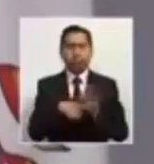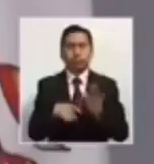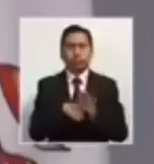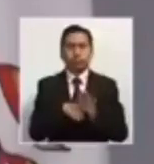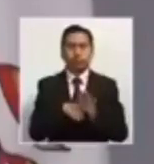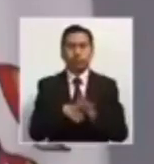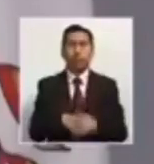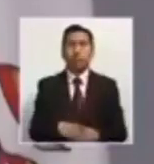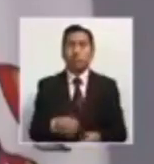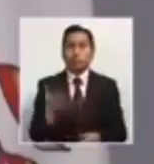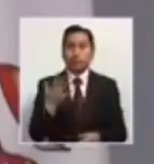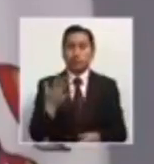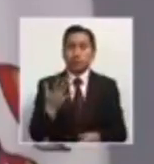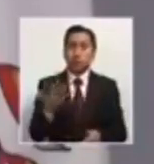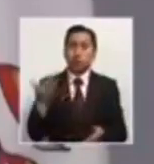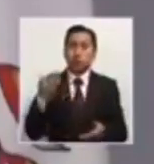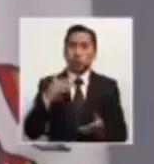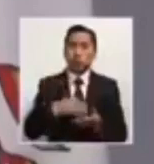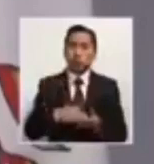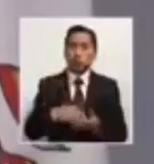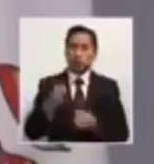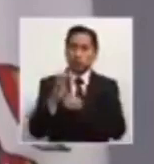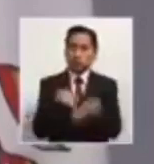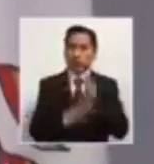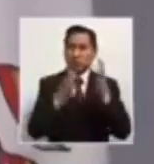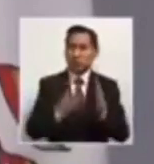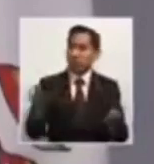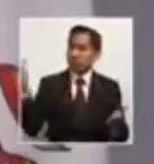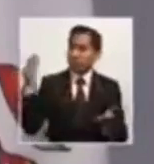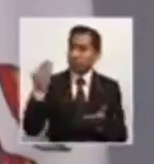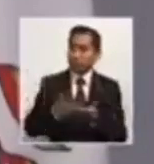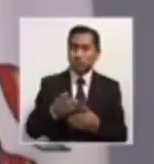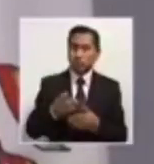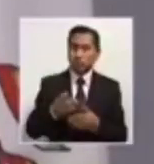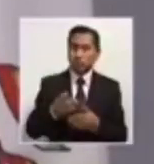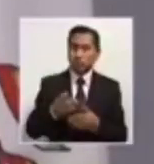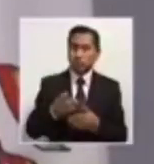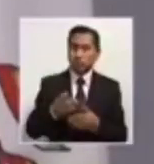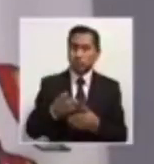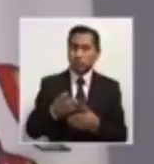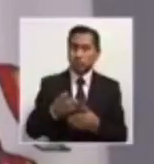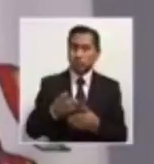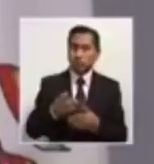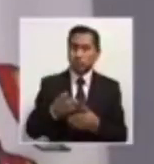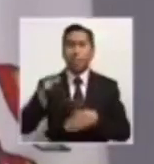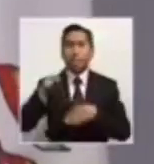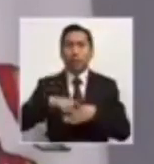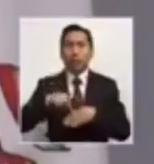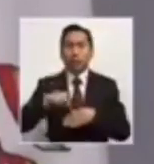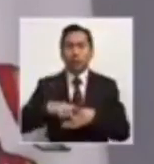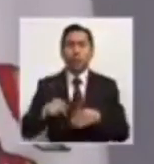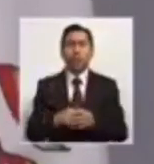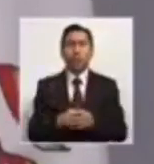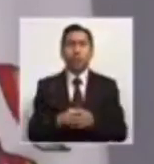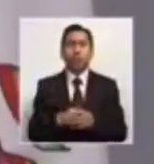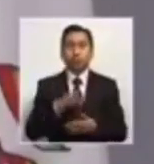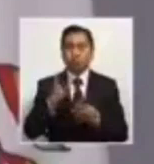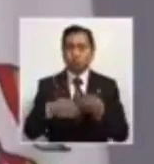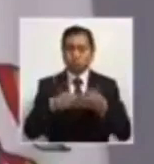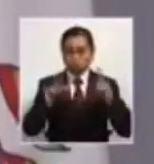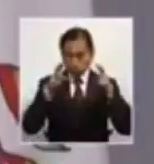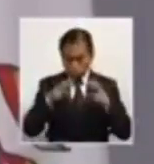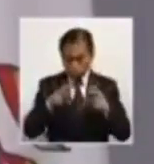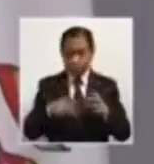cinco se tornaron del extranjero europa argentina y paraguay todos negativos